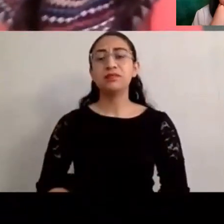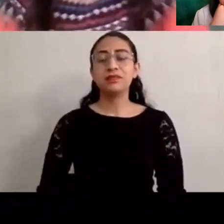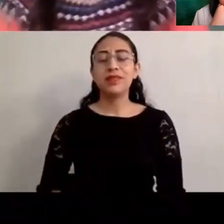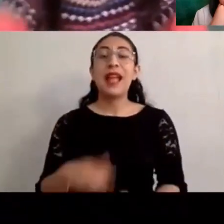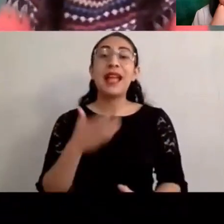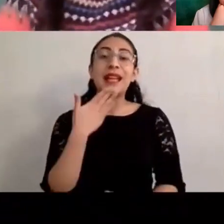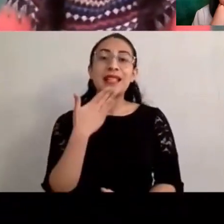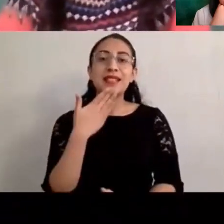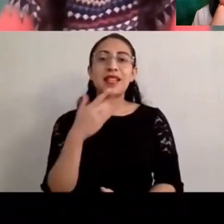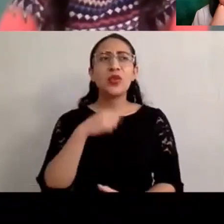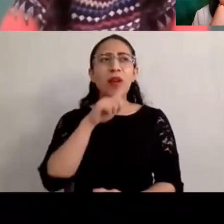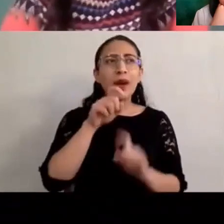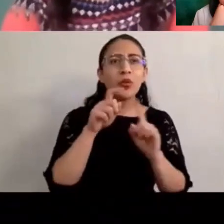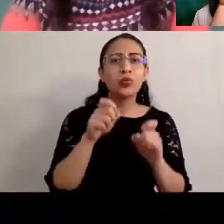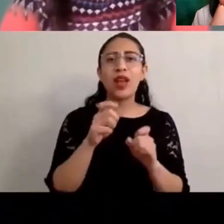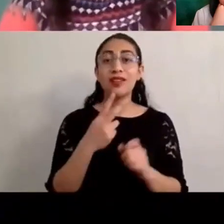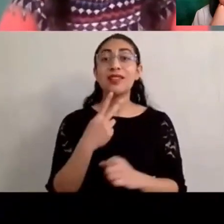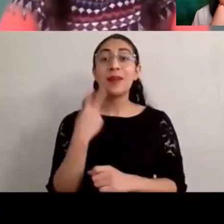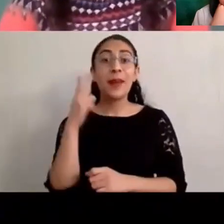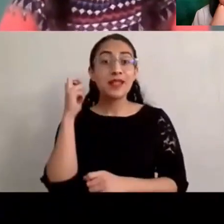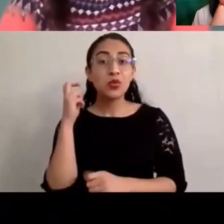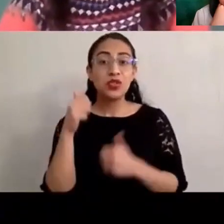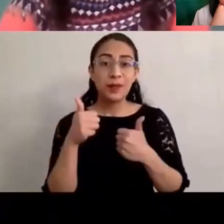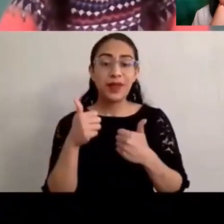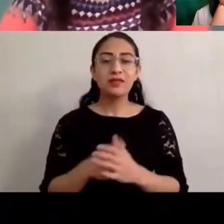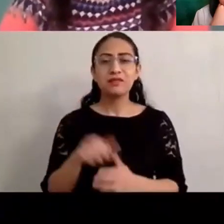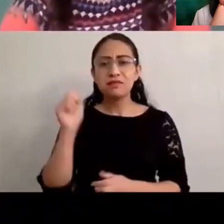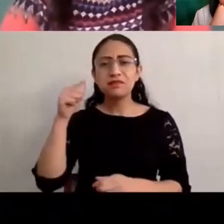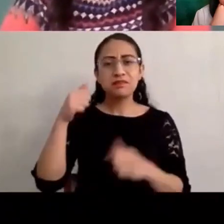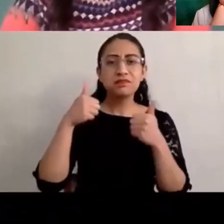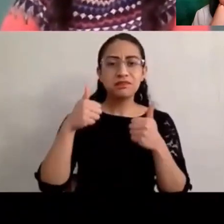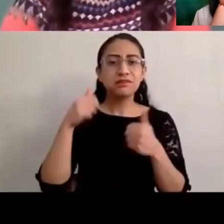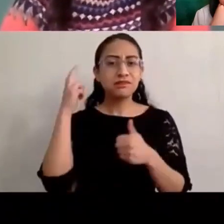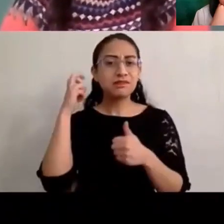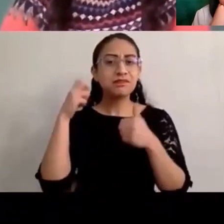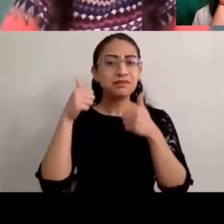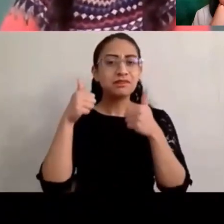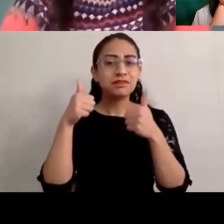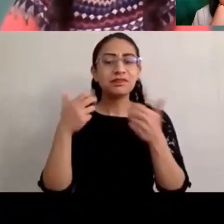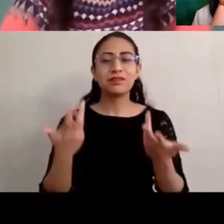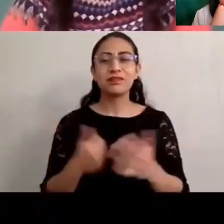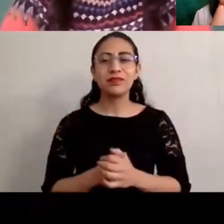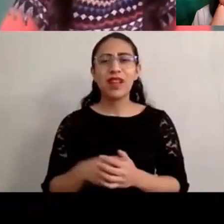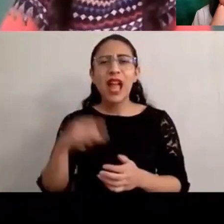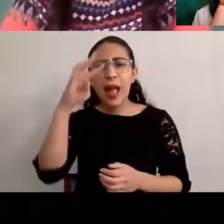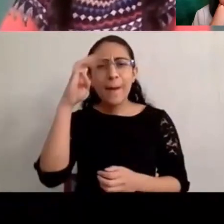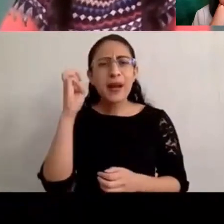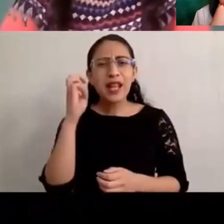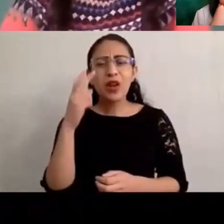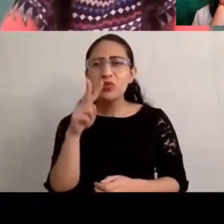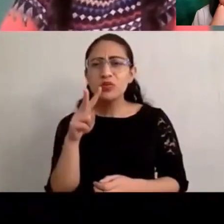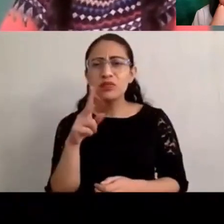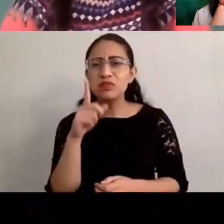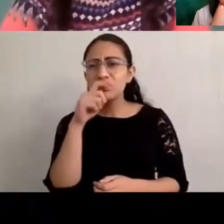audio. María del Valle. No responde, qué raro, y nos está viendo. ¿Alguien